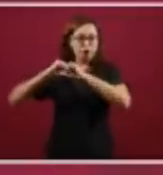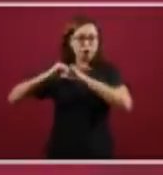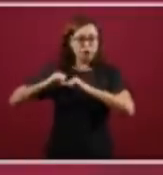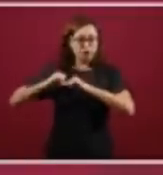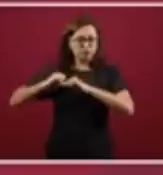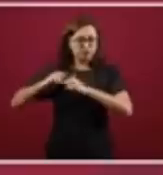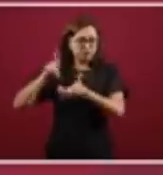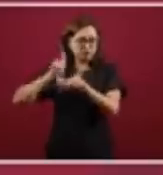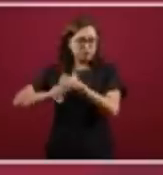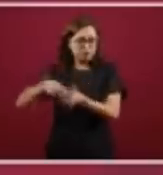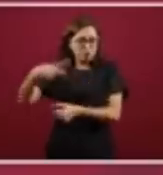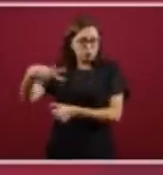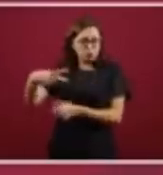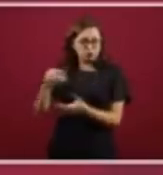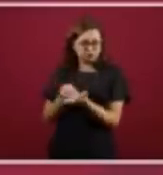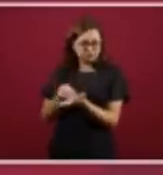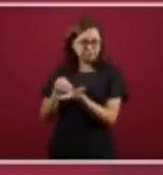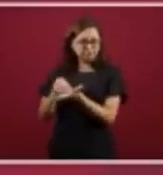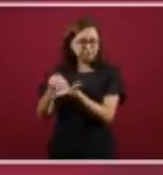todo es